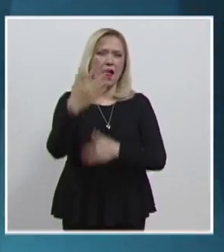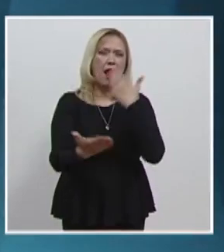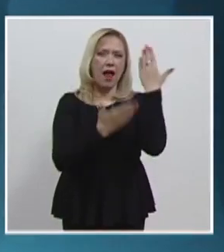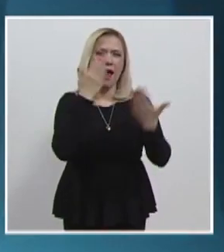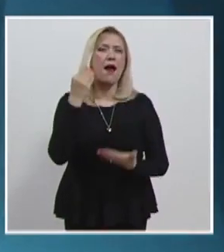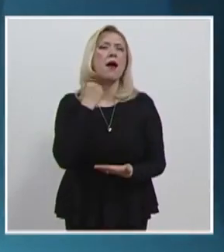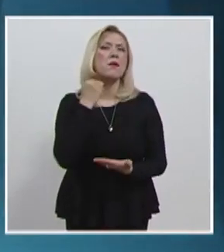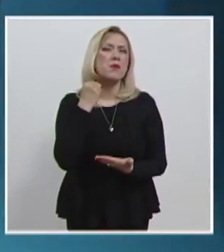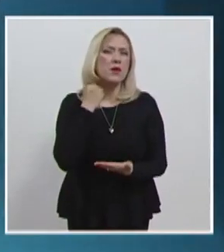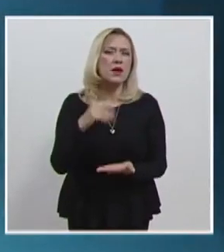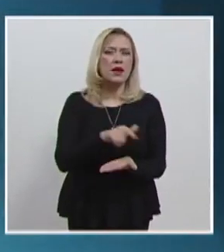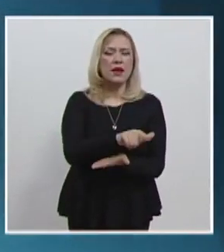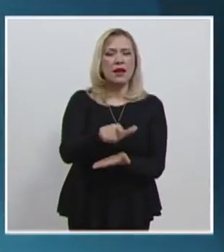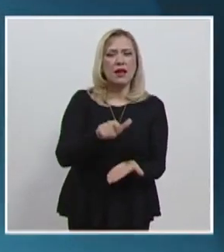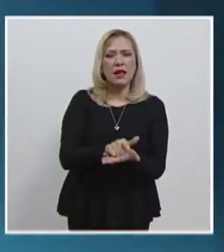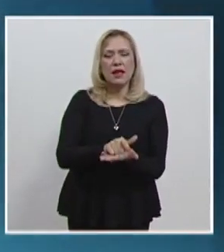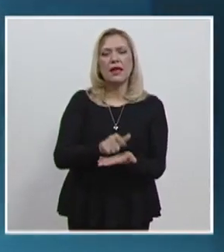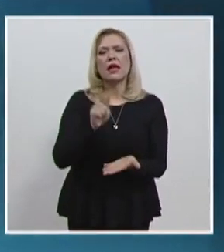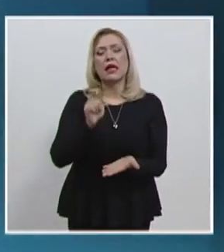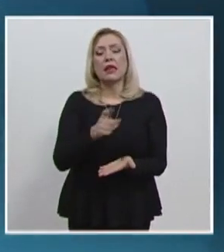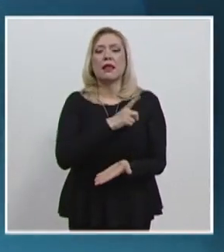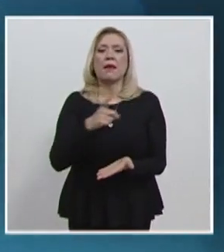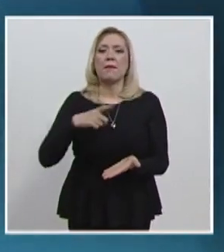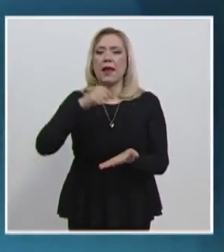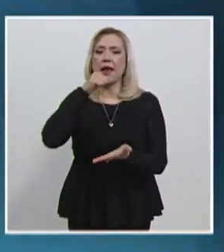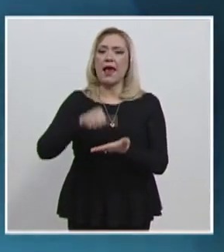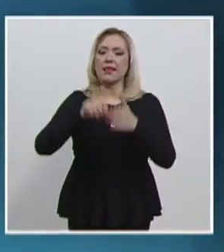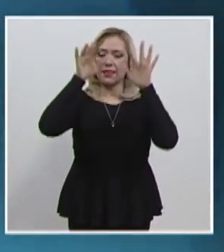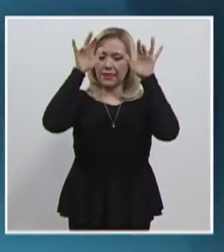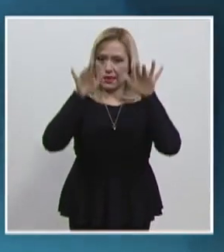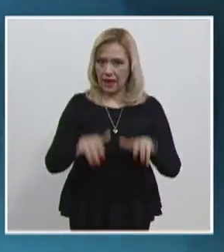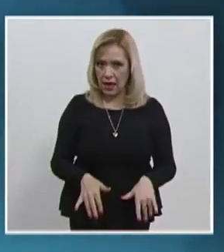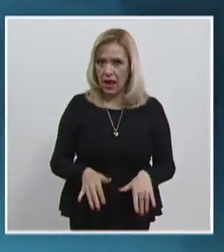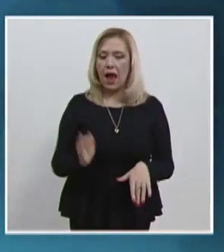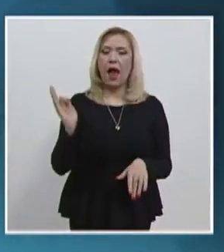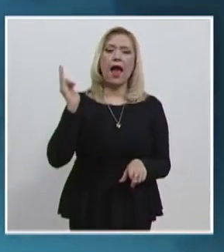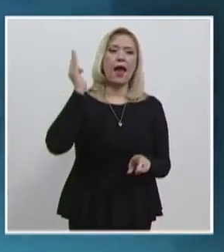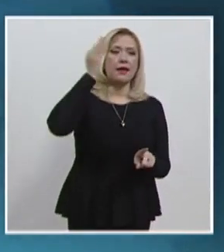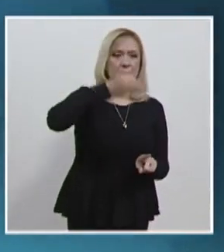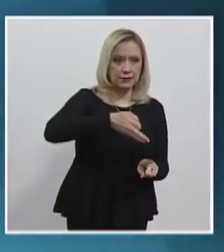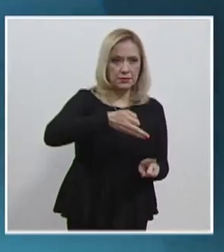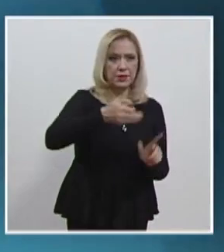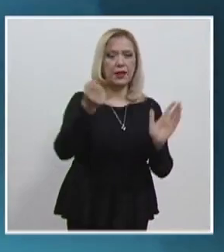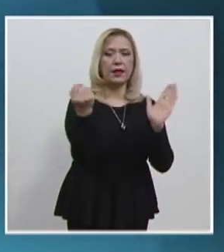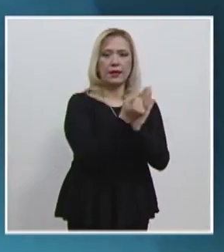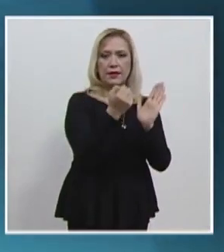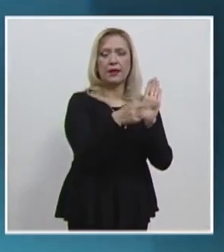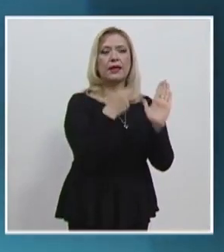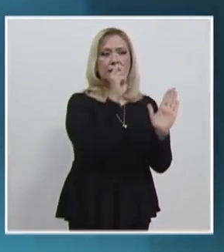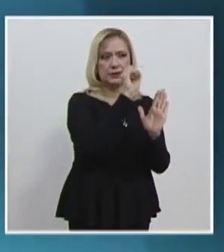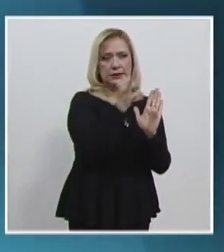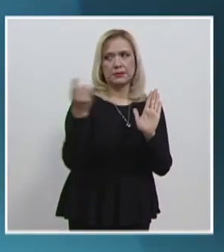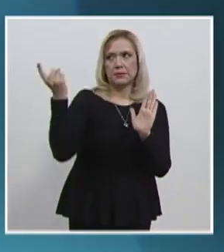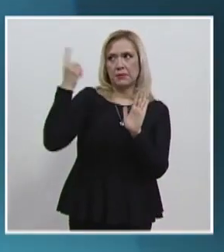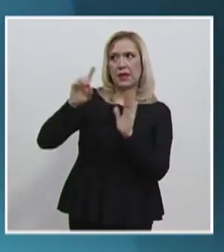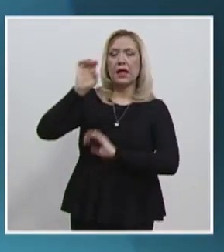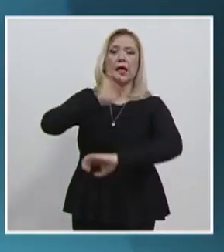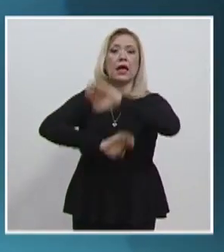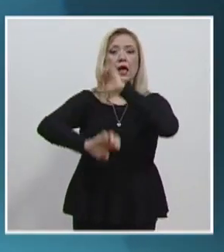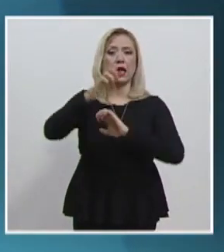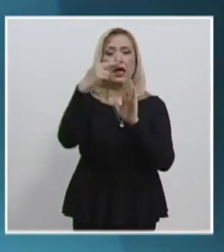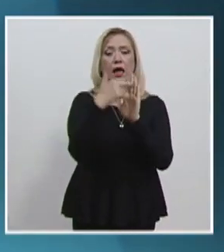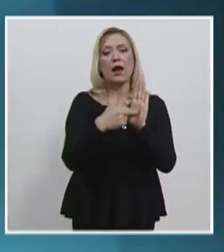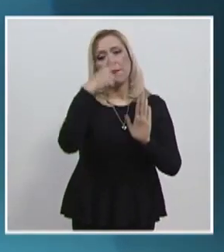globalización deberá expedir una carta actualizada de aceptación con los requisitos que establece la cancillería para obtener la